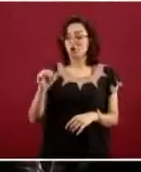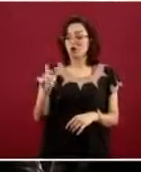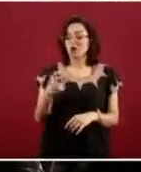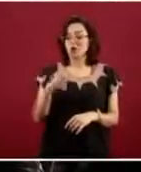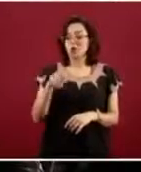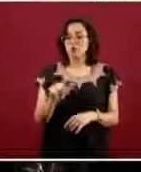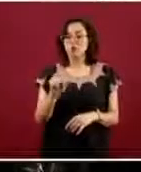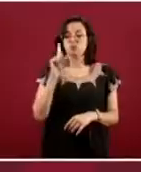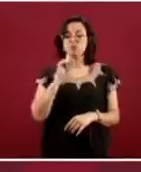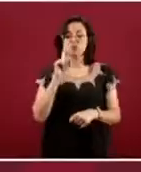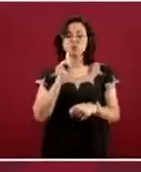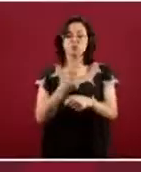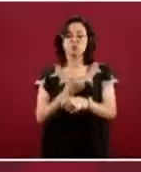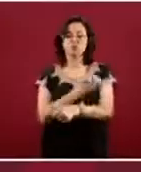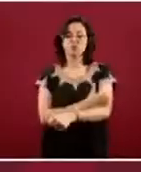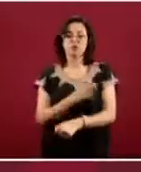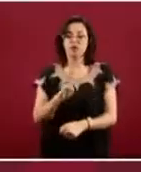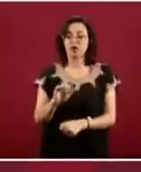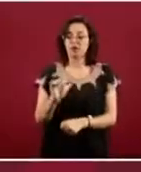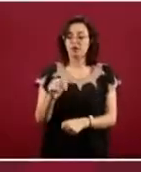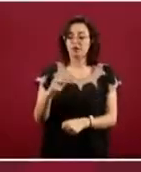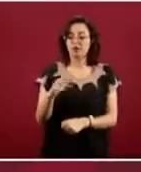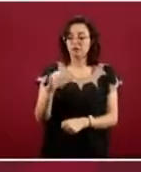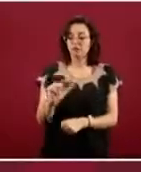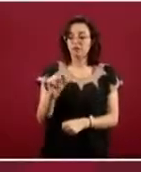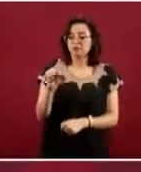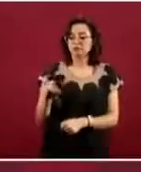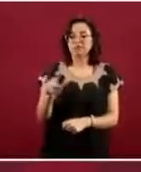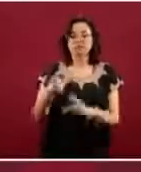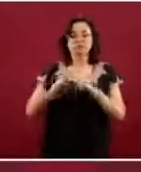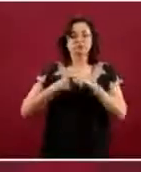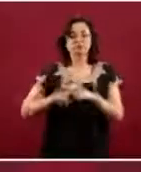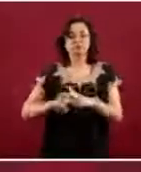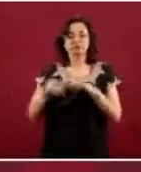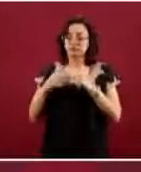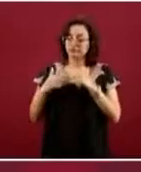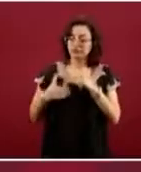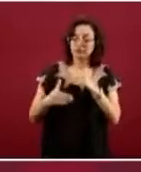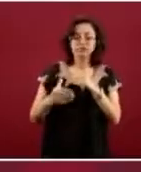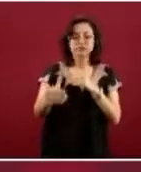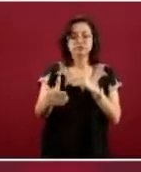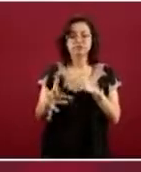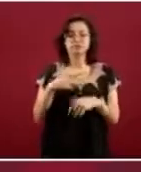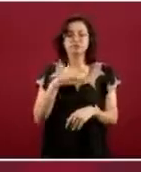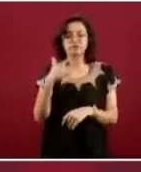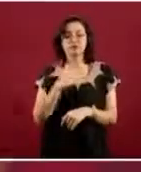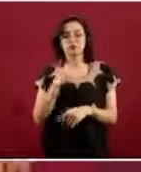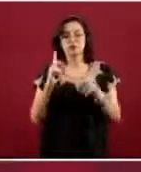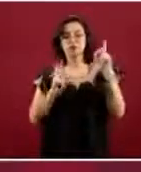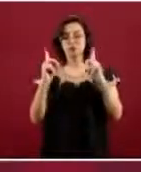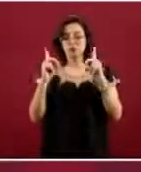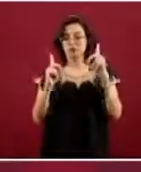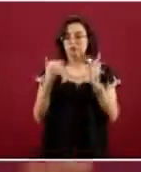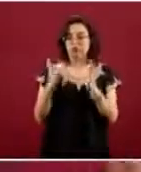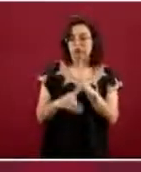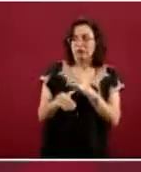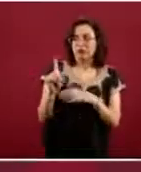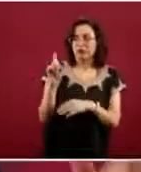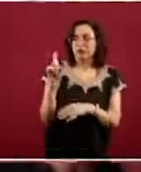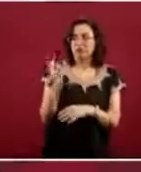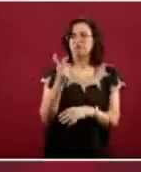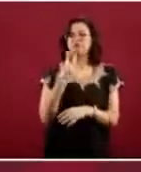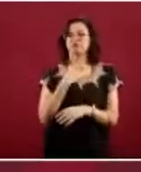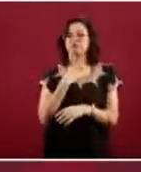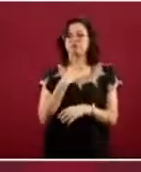compañera, la ingeniera Blanca Sánchez, tiene desde el principio nos ha externado la inquietud de la escasez de agua por